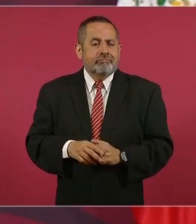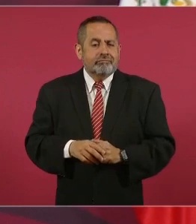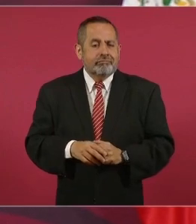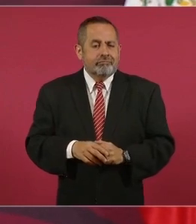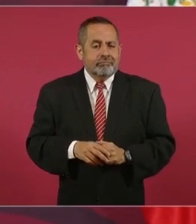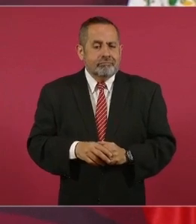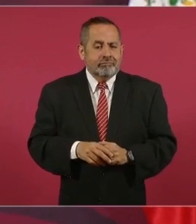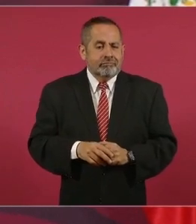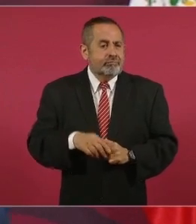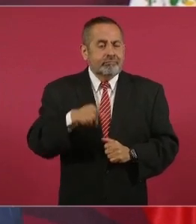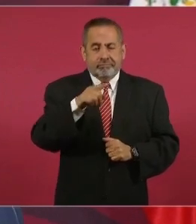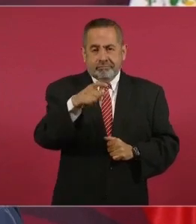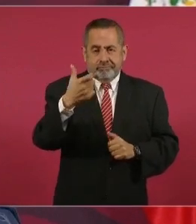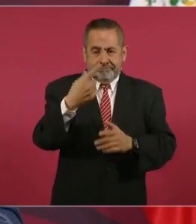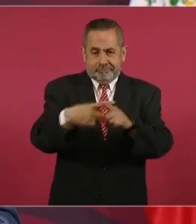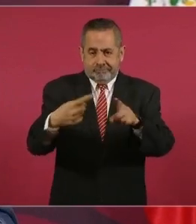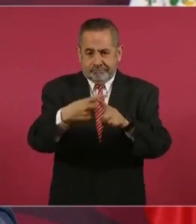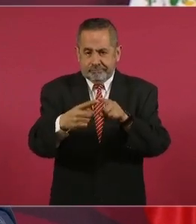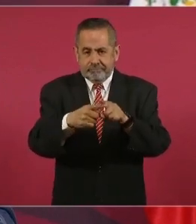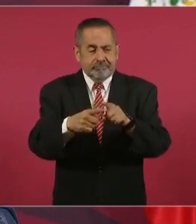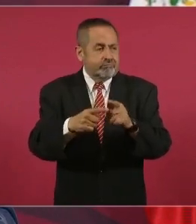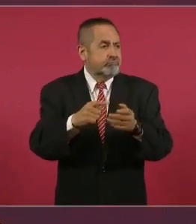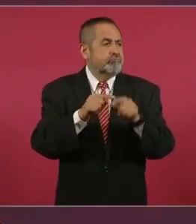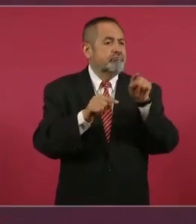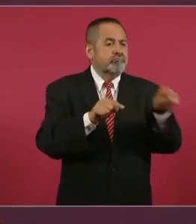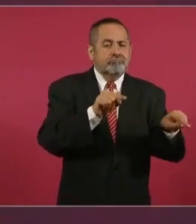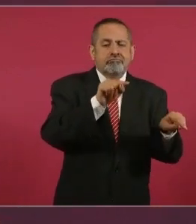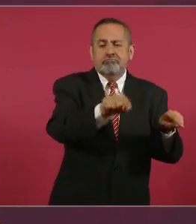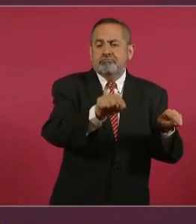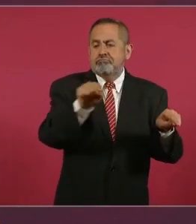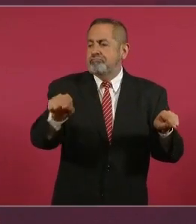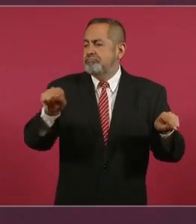todos los agrupamientos políticos.